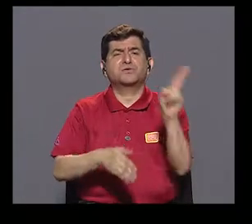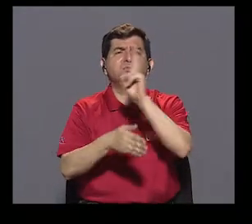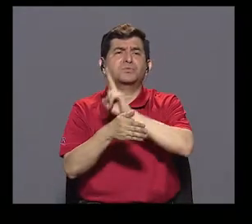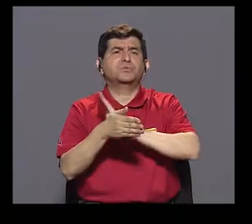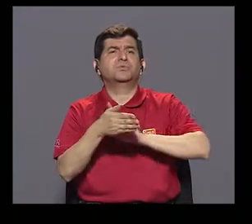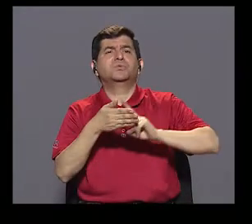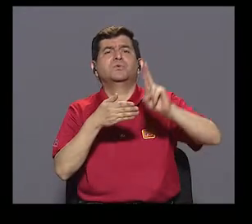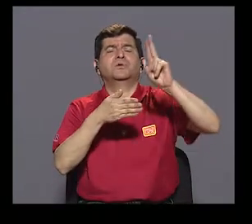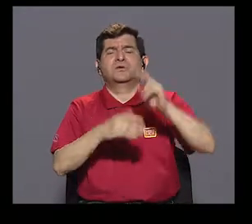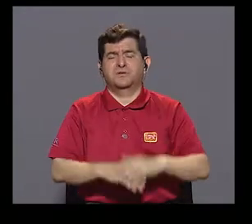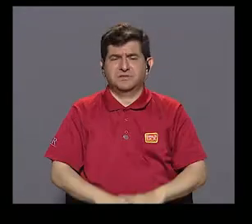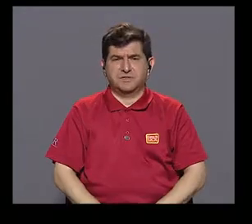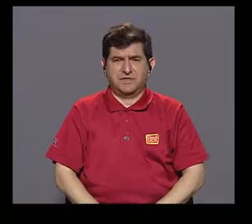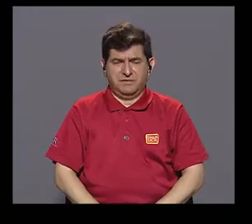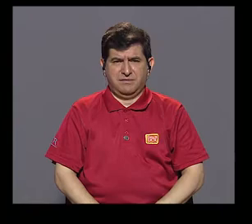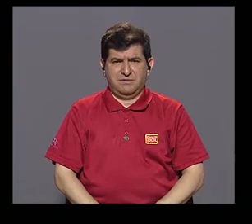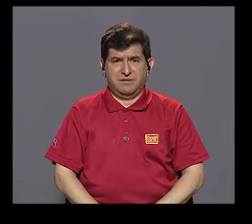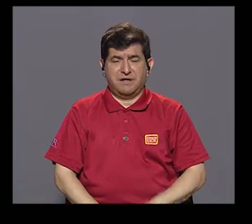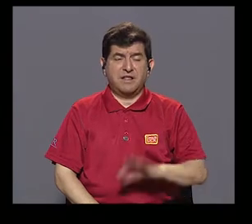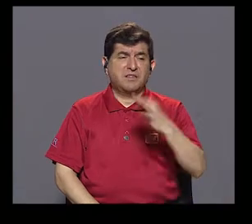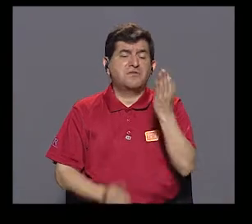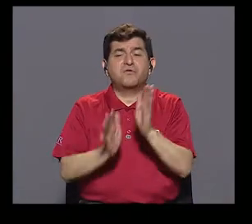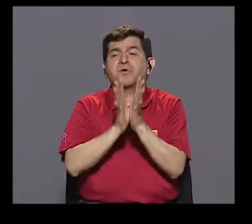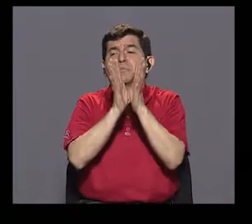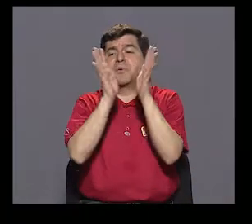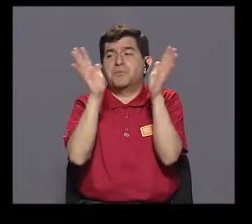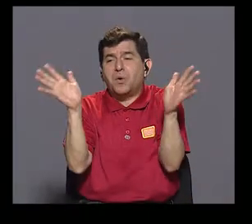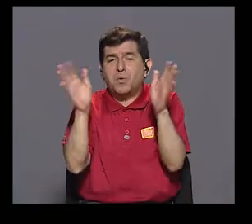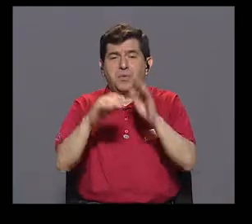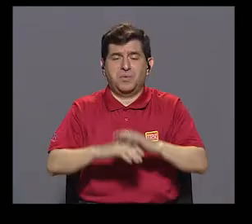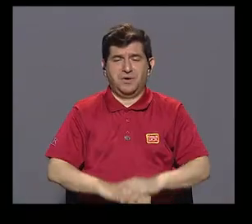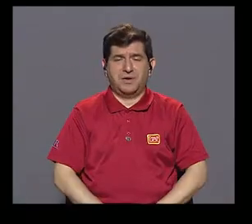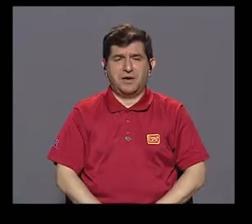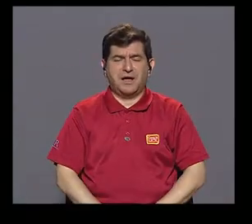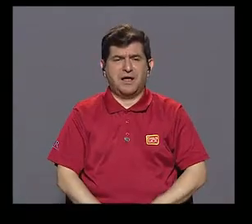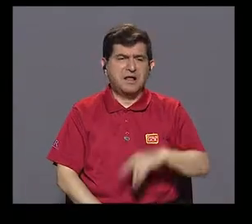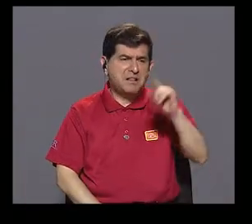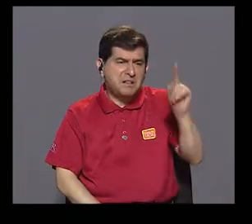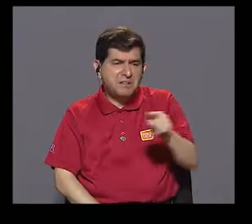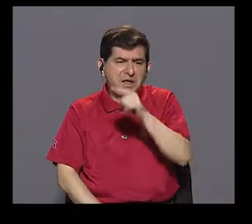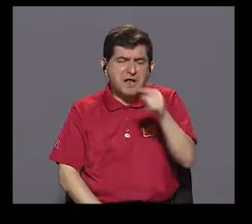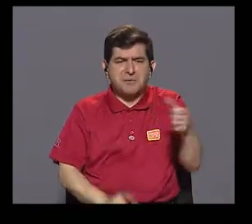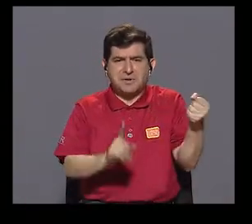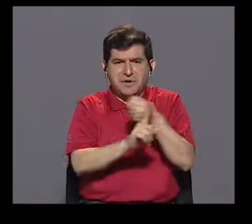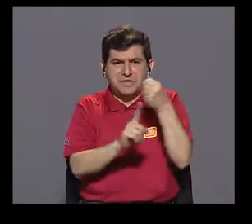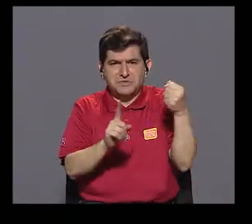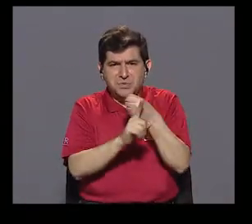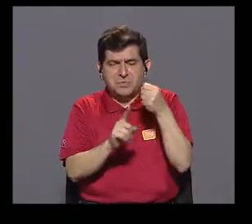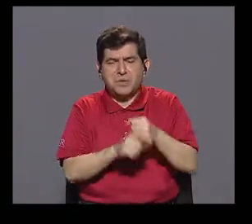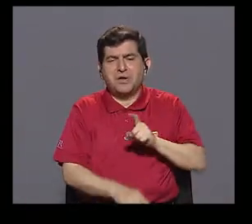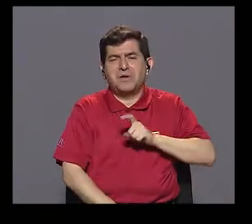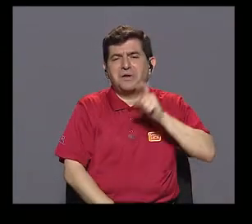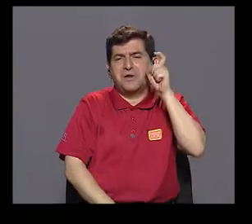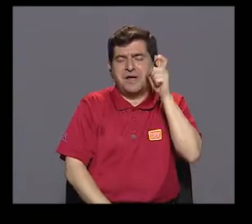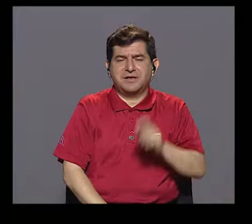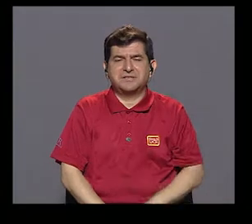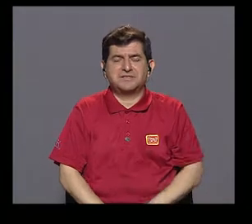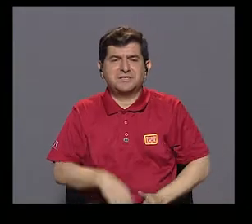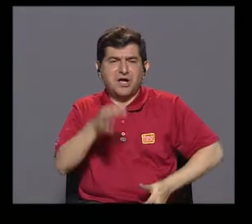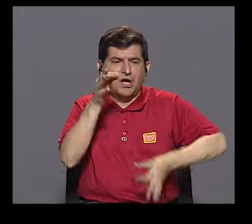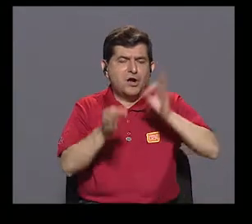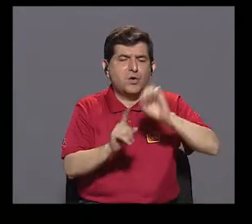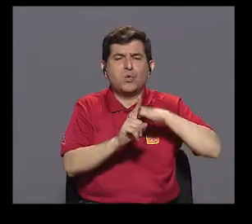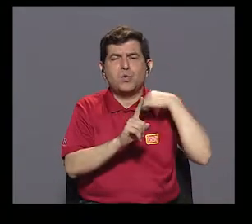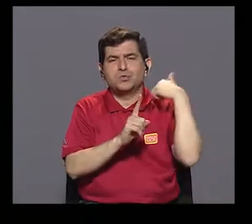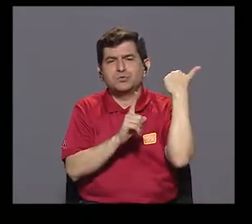educación superior, de educación superior pública, de erradicación de violencia de género,